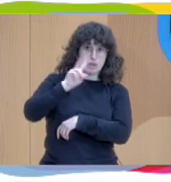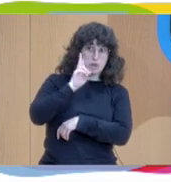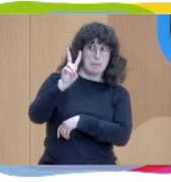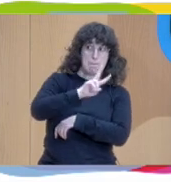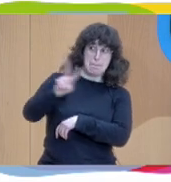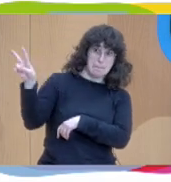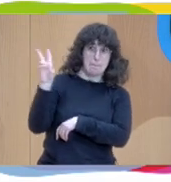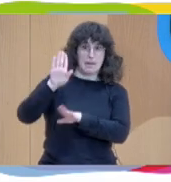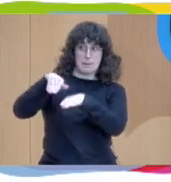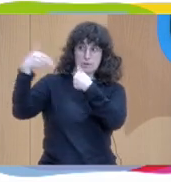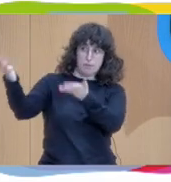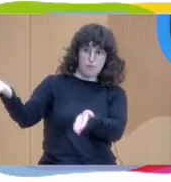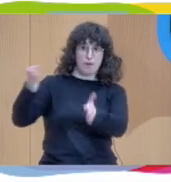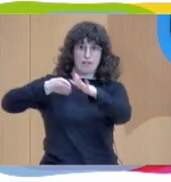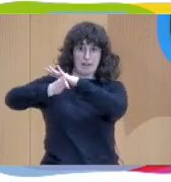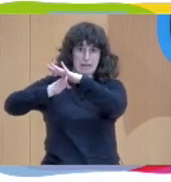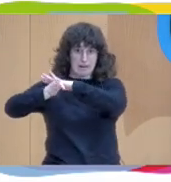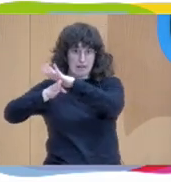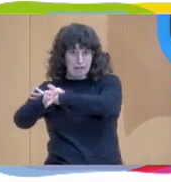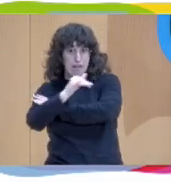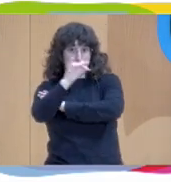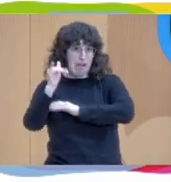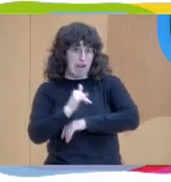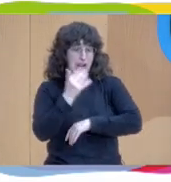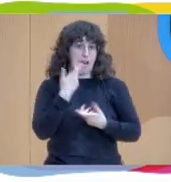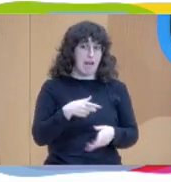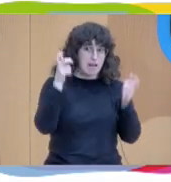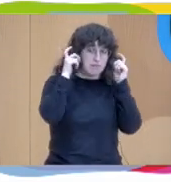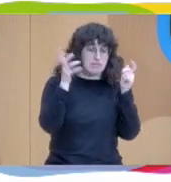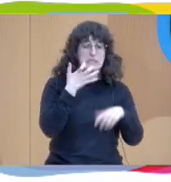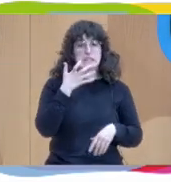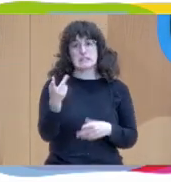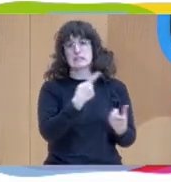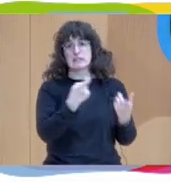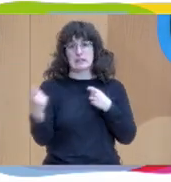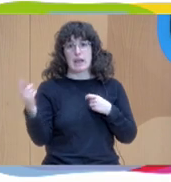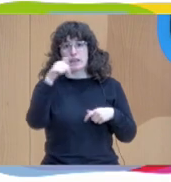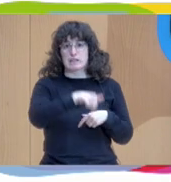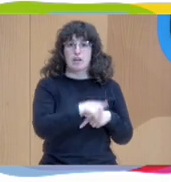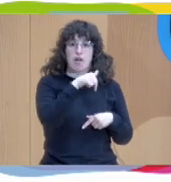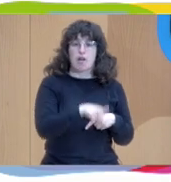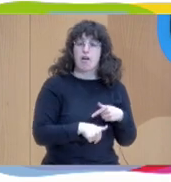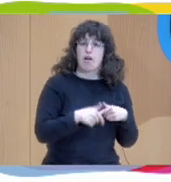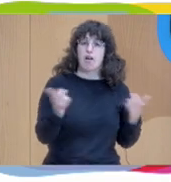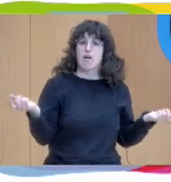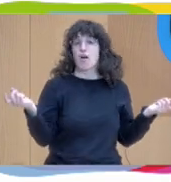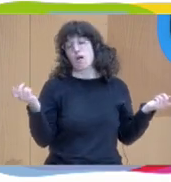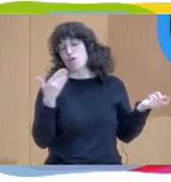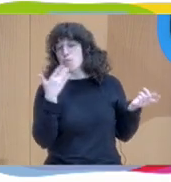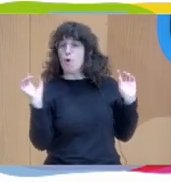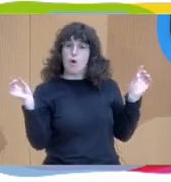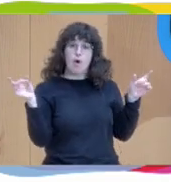vestíbulo Así que lo cogéis para poder seguir todo lo que va a acontecer en esta cita una cita que además nos va a